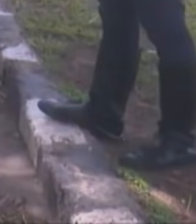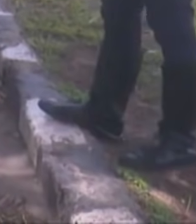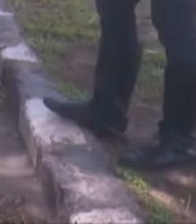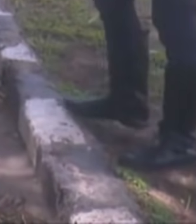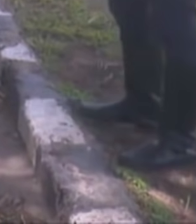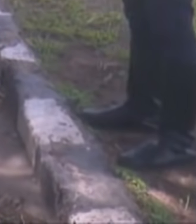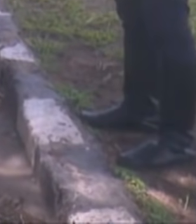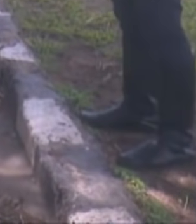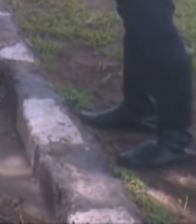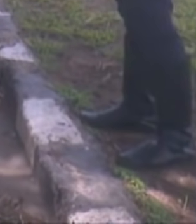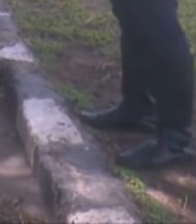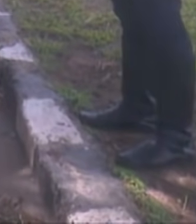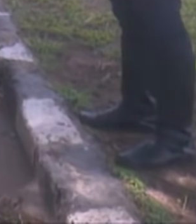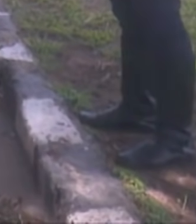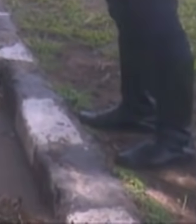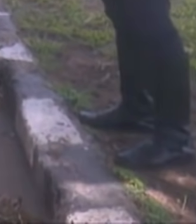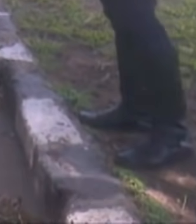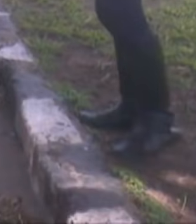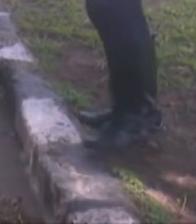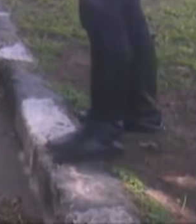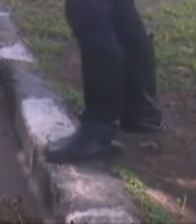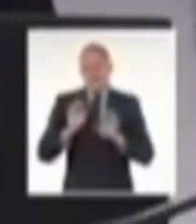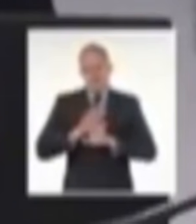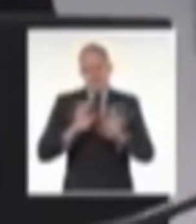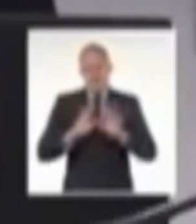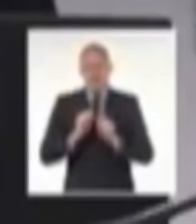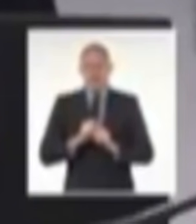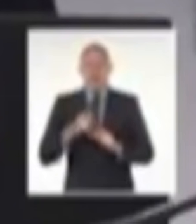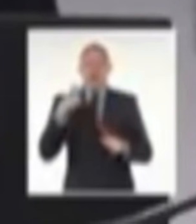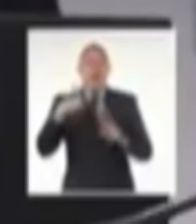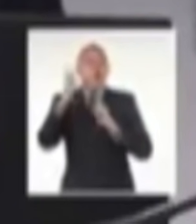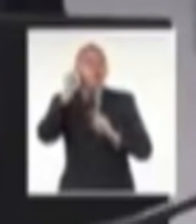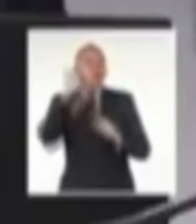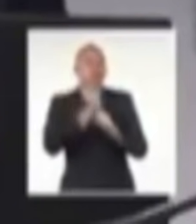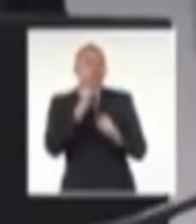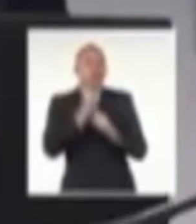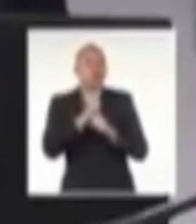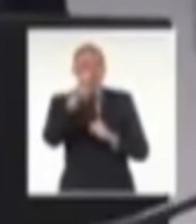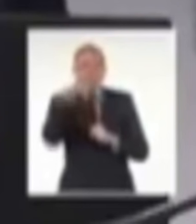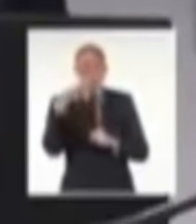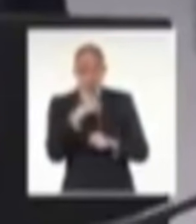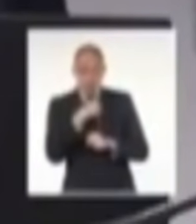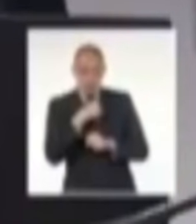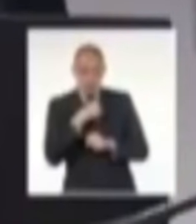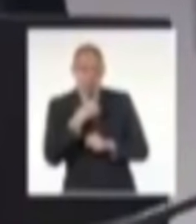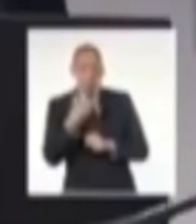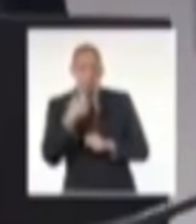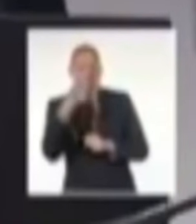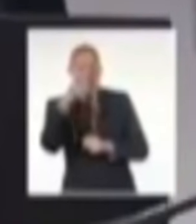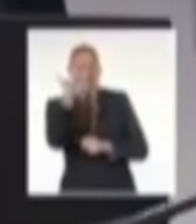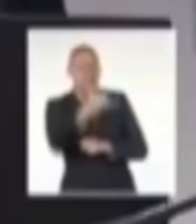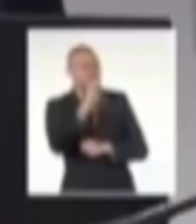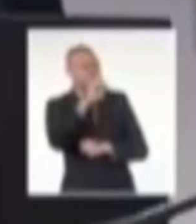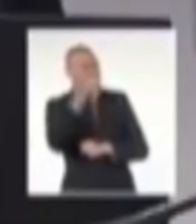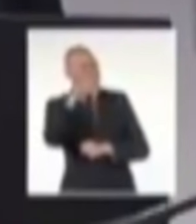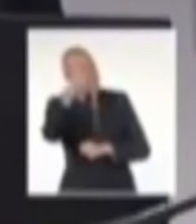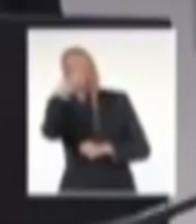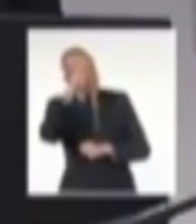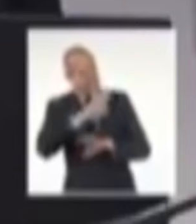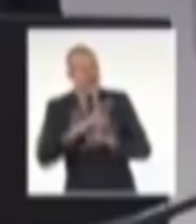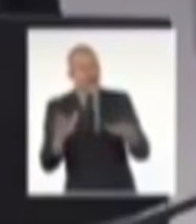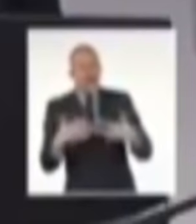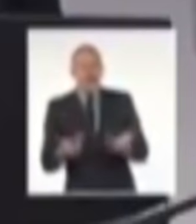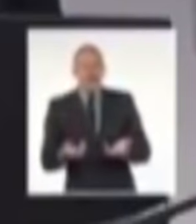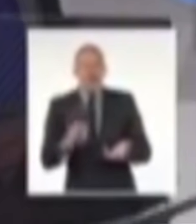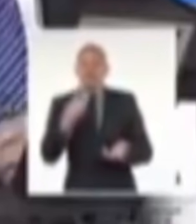los últimos días, al igual que Santiago de Cuba. Que ya Cuba había llegado al 24% de su población inmunizada al menos con